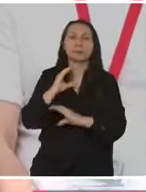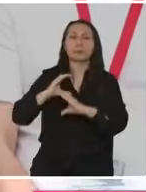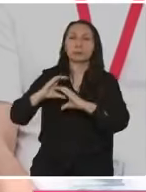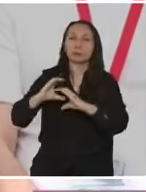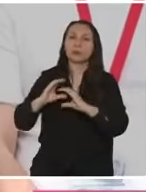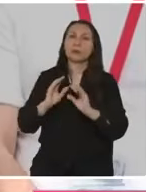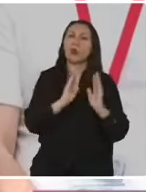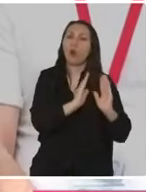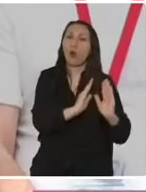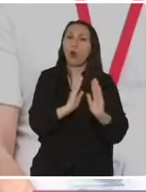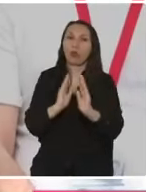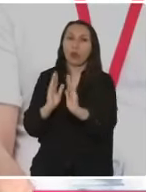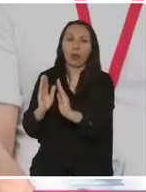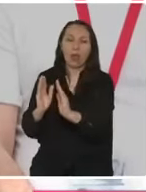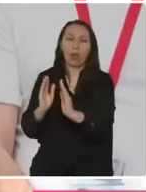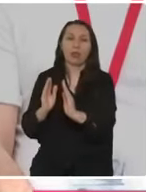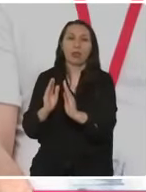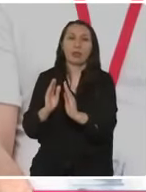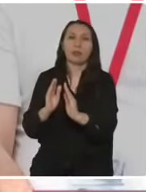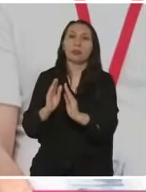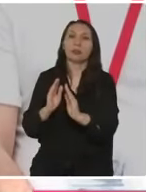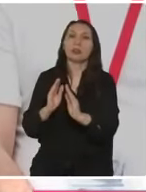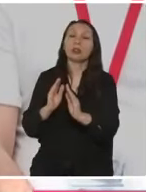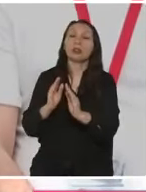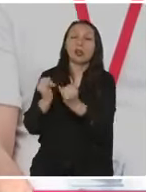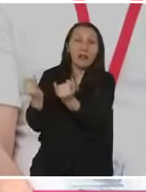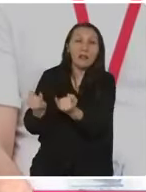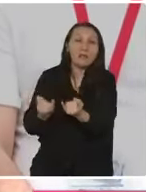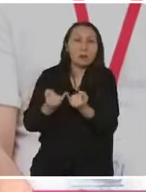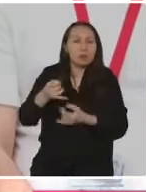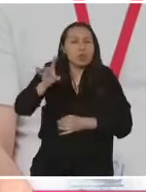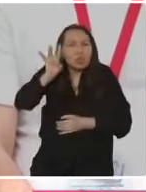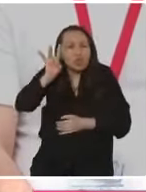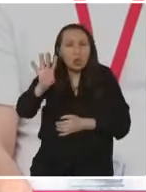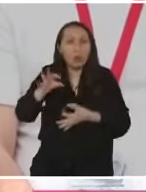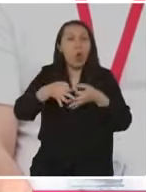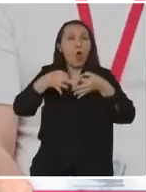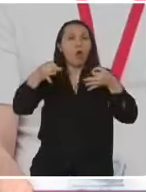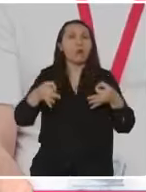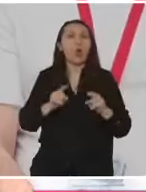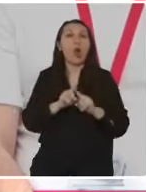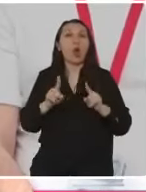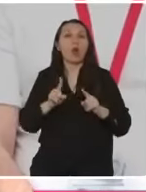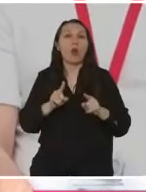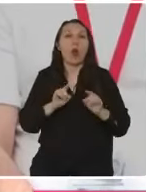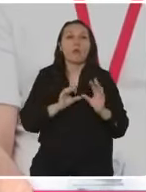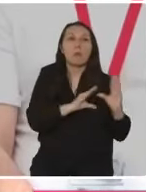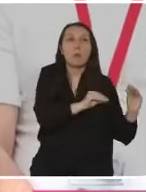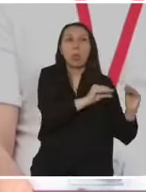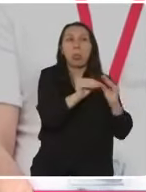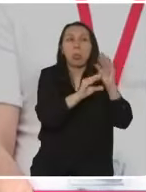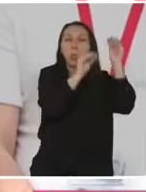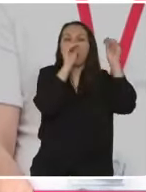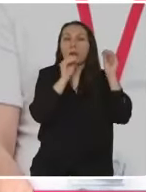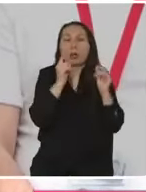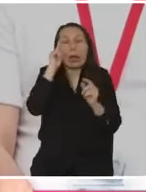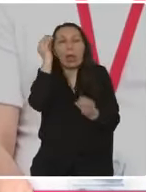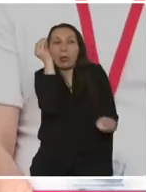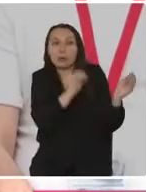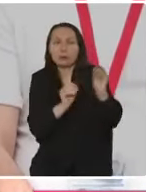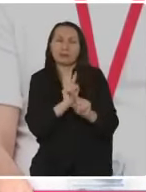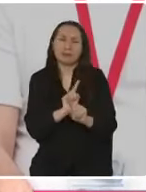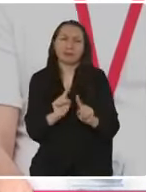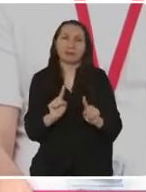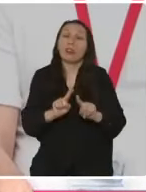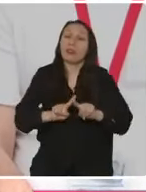comunicación muy ordenada, hacer uso de fuentes solamente oficiales, no dar pie a especulaciones de ningún tipo